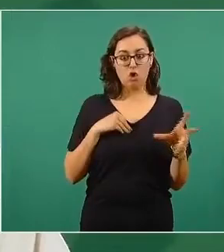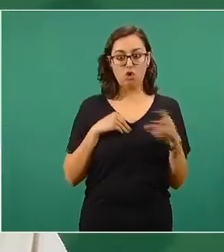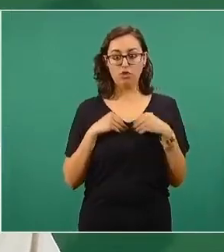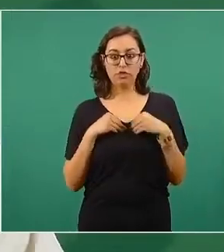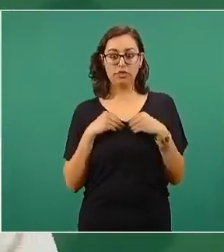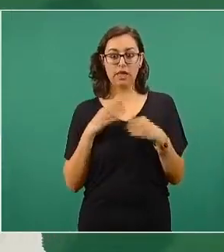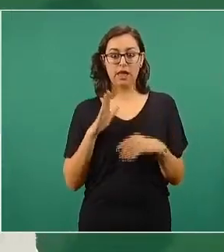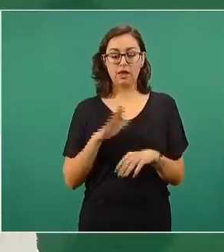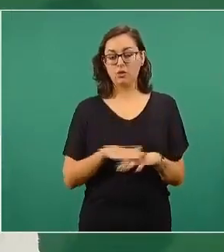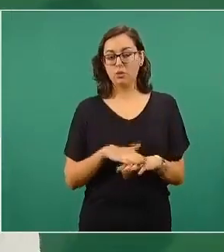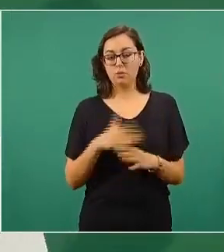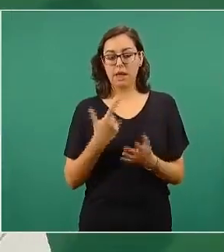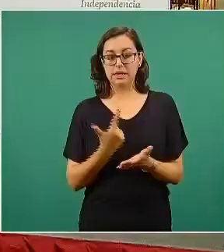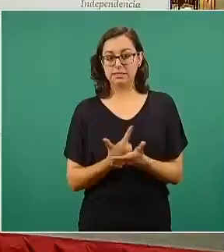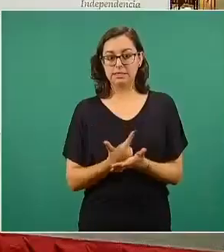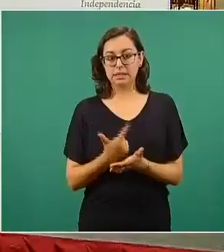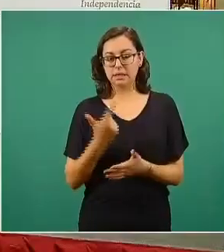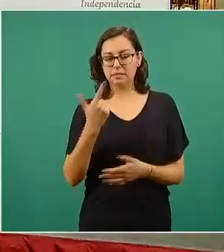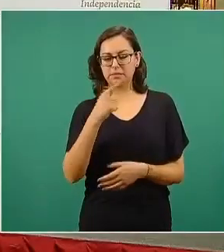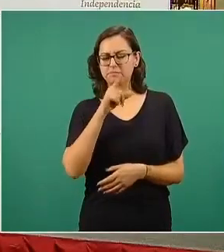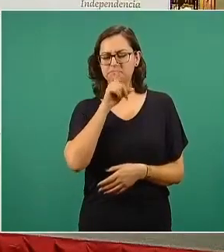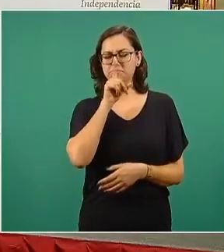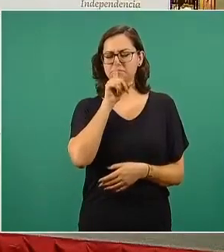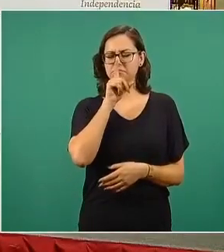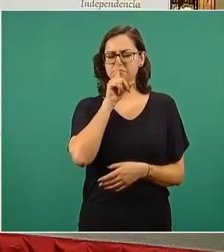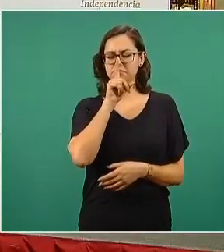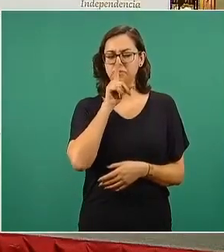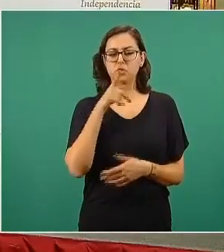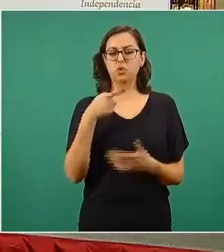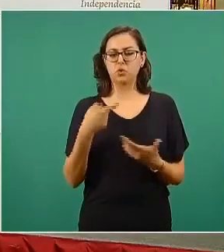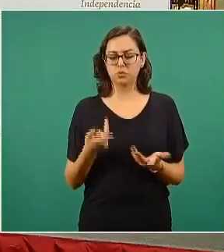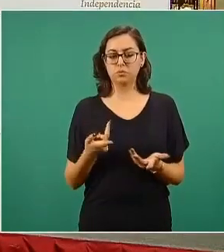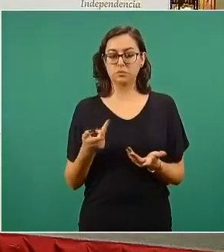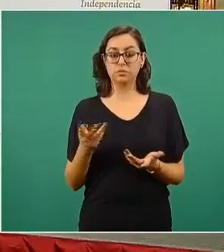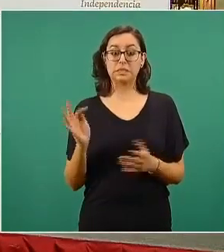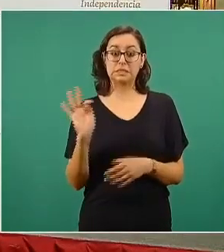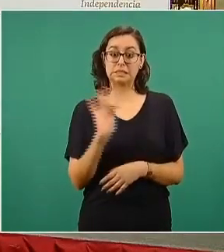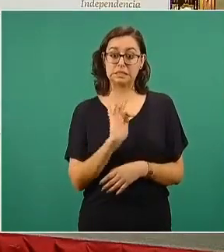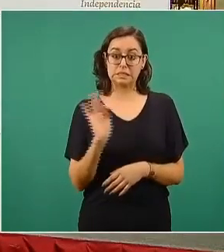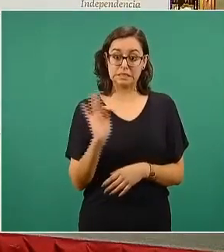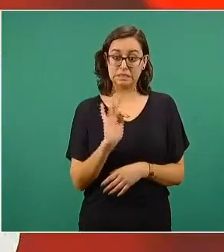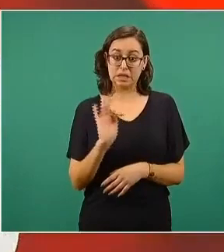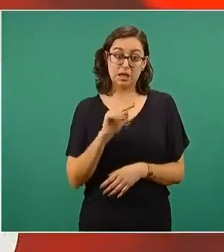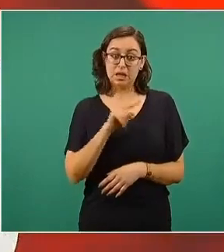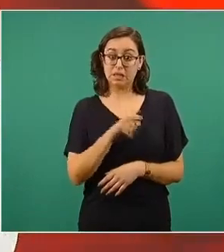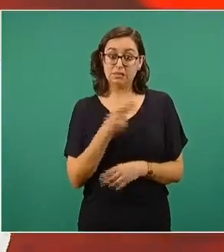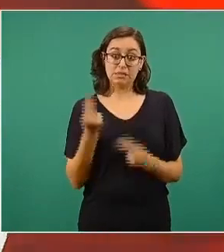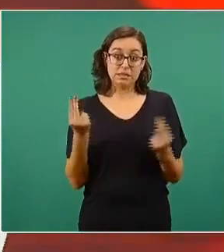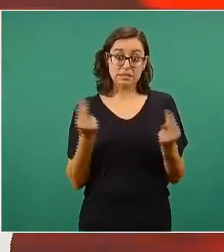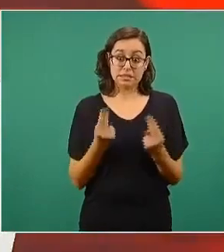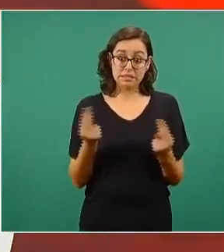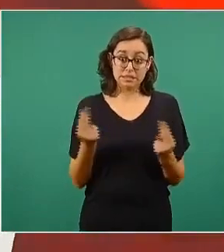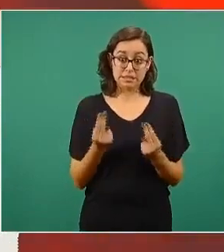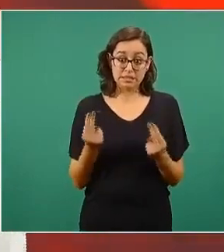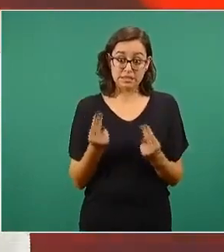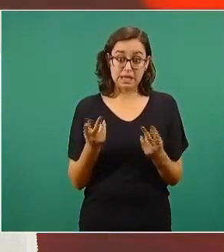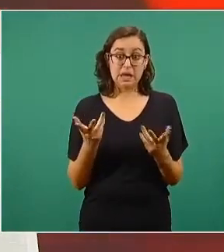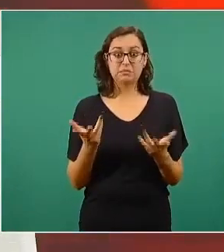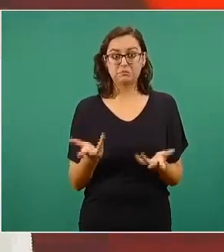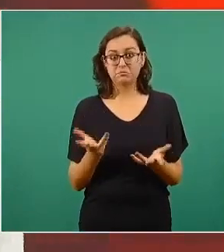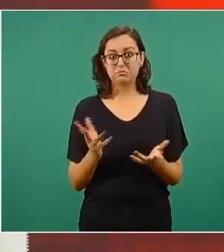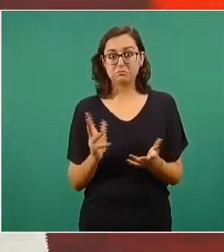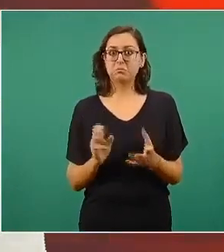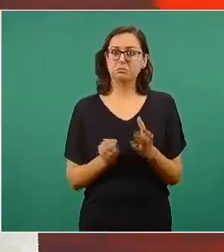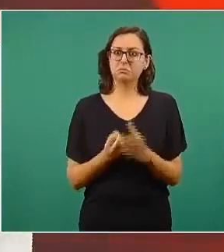para estar en esa condición. Por supuesto, si existen otras razones sobre la seguridad de la persona